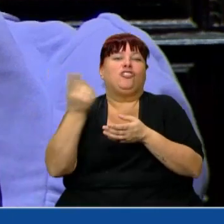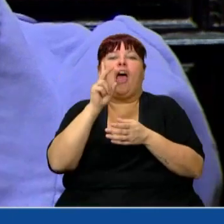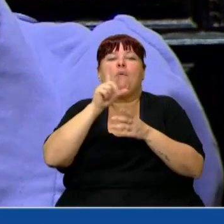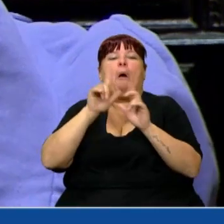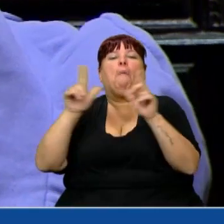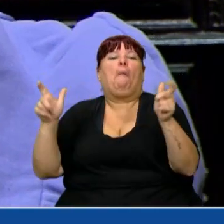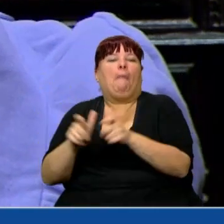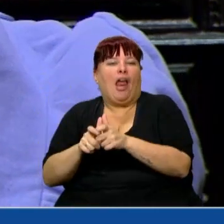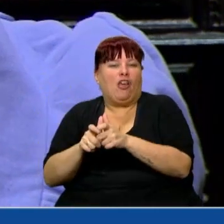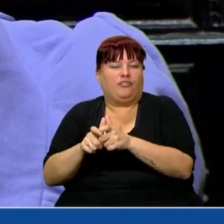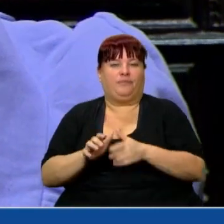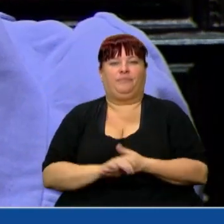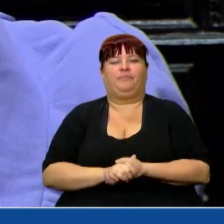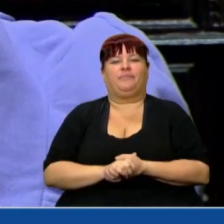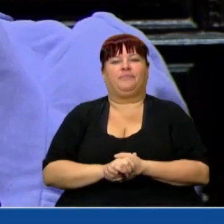las mujeres.